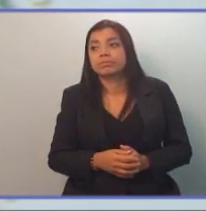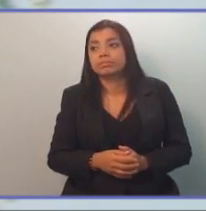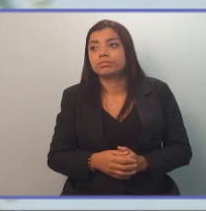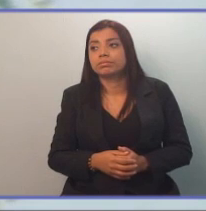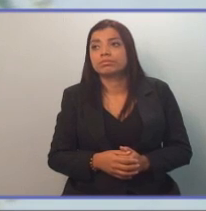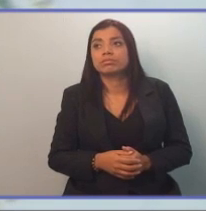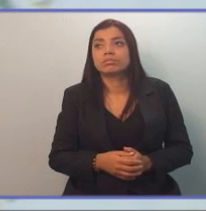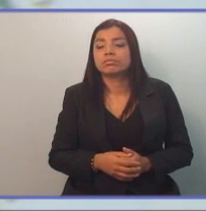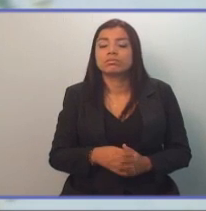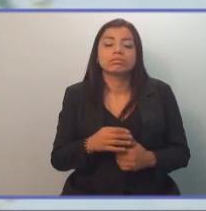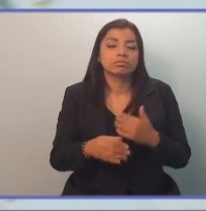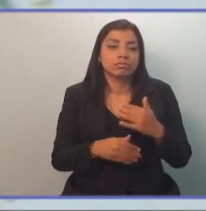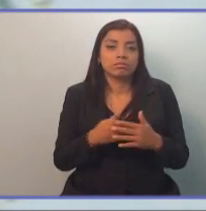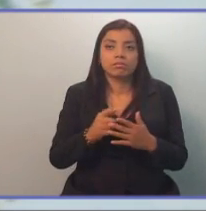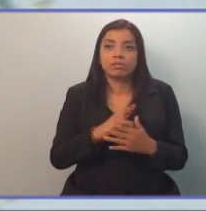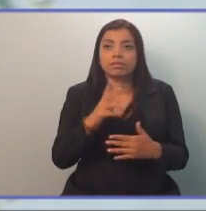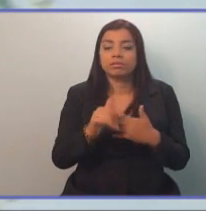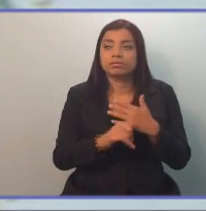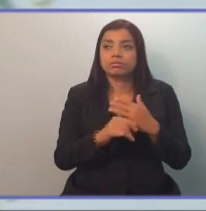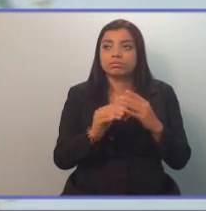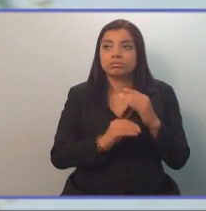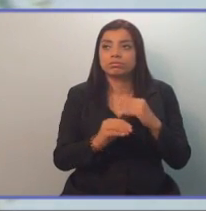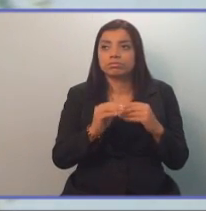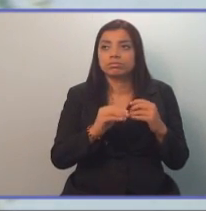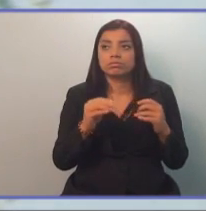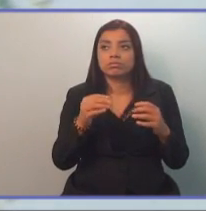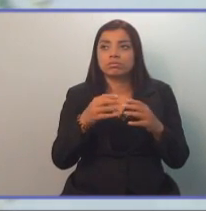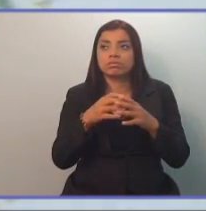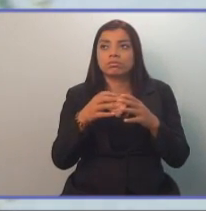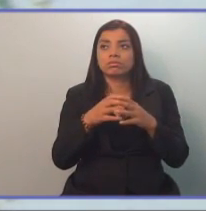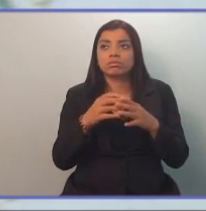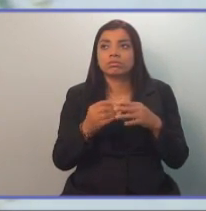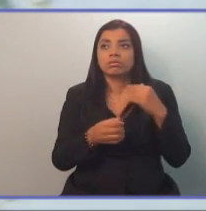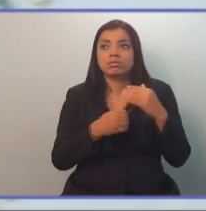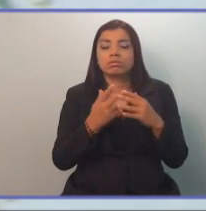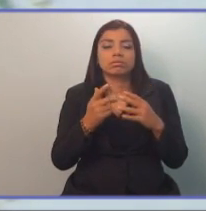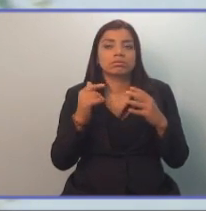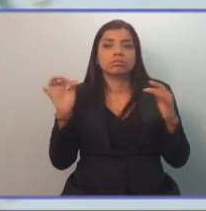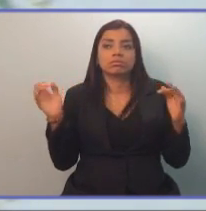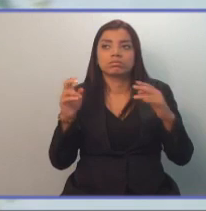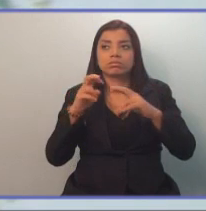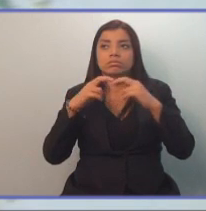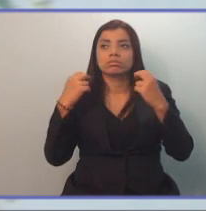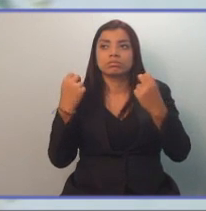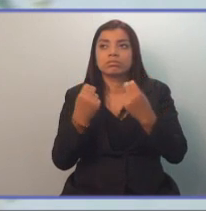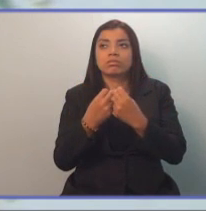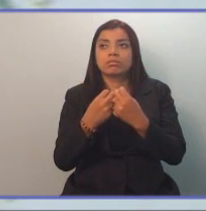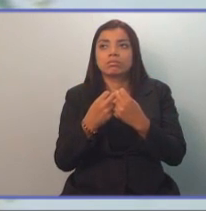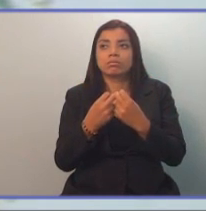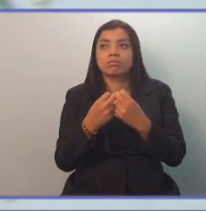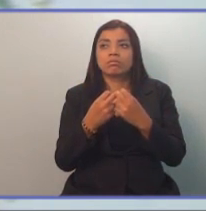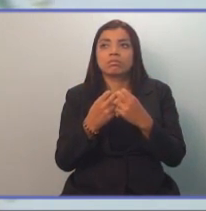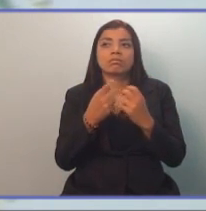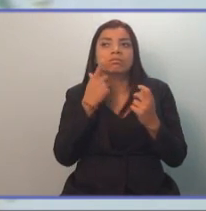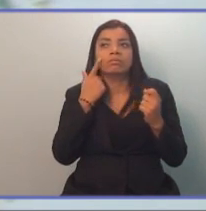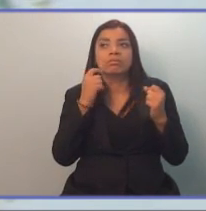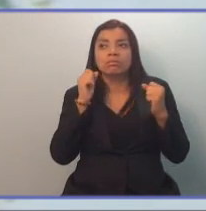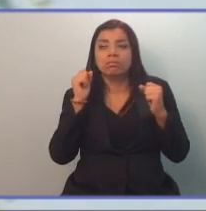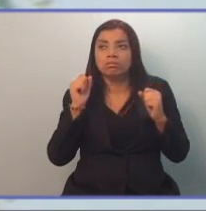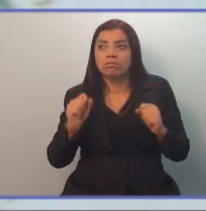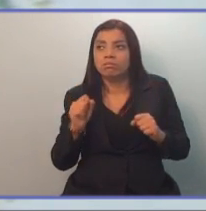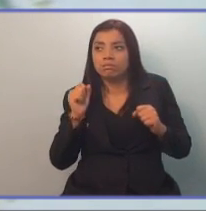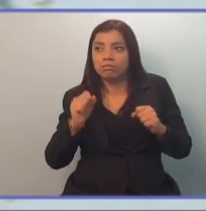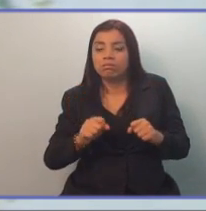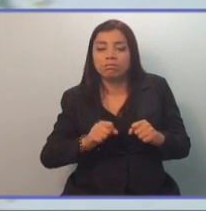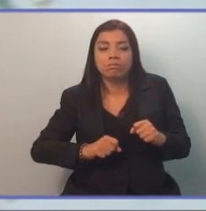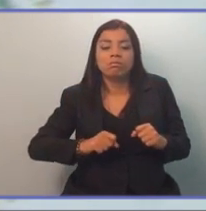Se llevó un proyecto, por cierto, de parte de Comisión de Modernización a Corte Plena respecto de la posibilidad